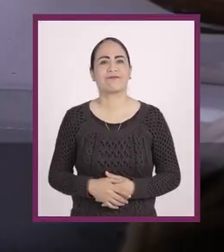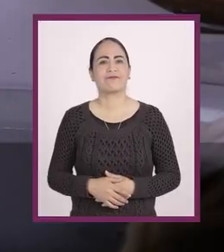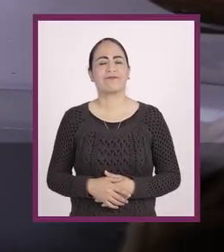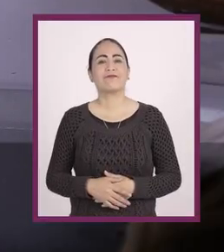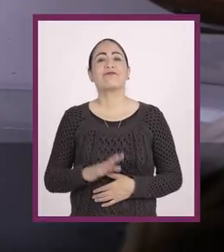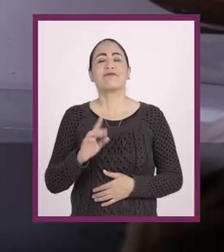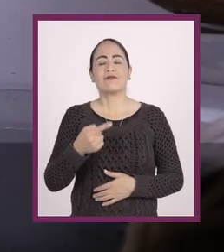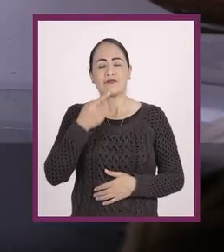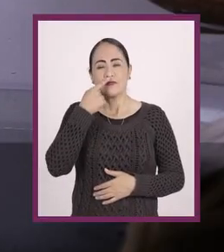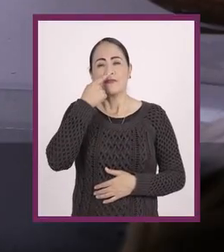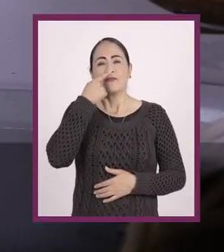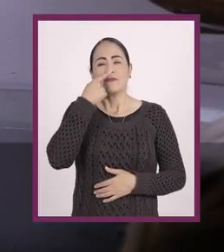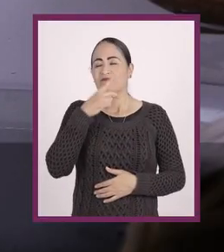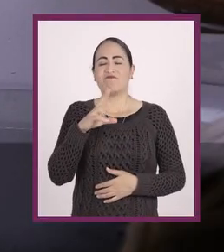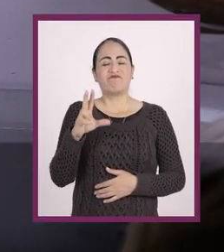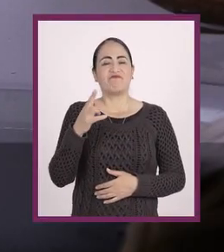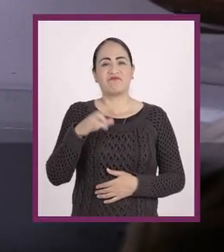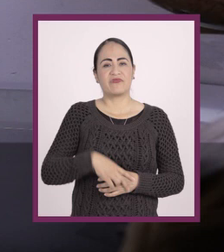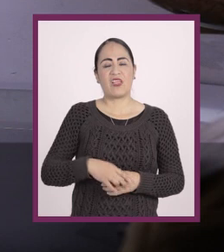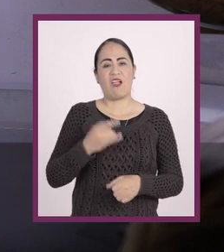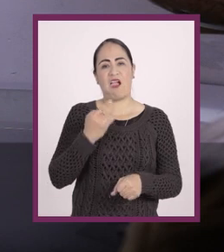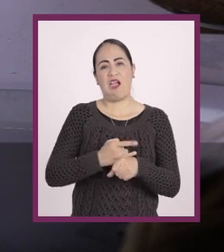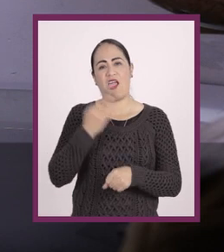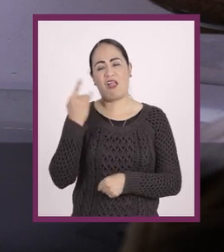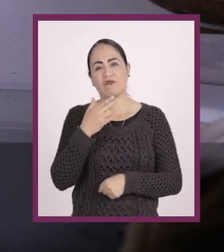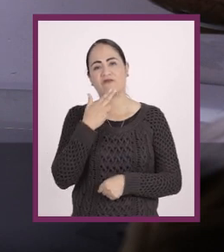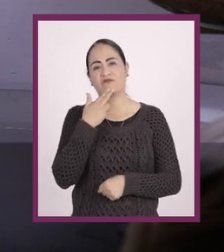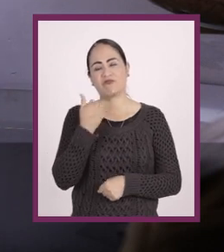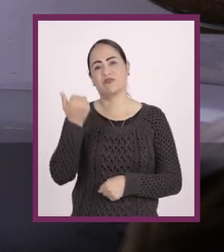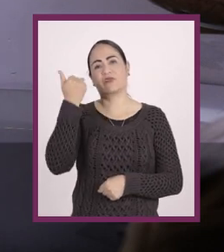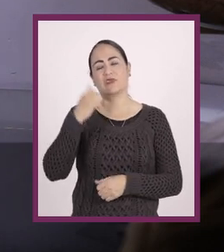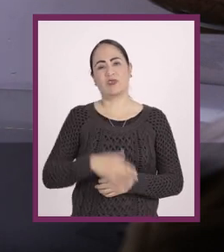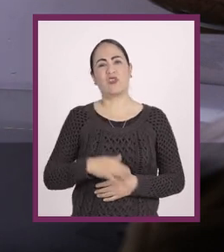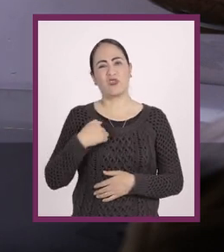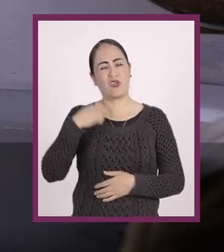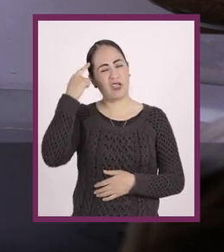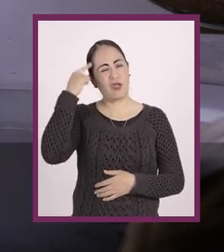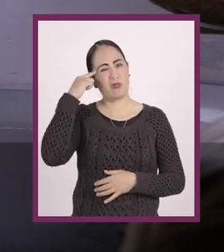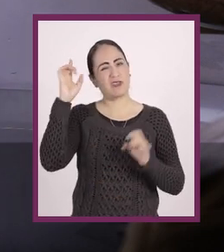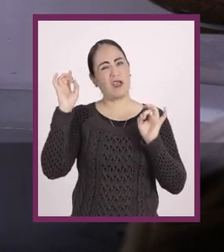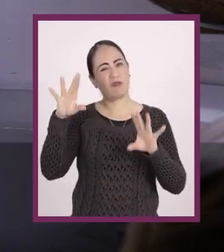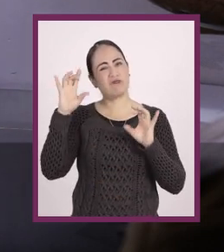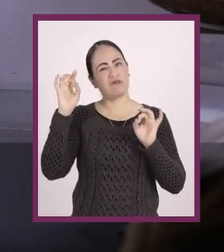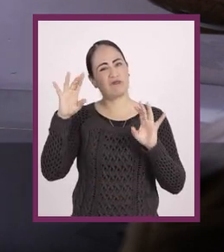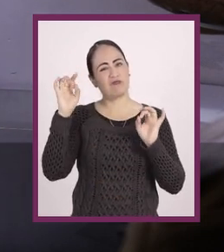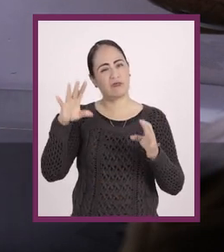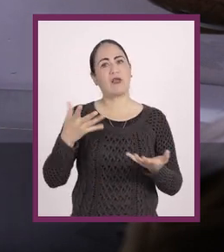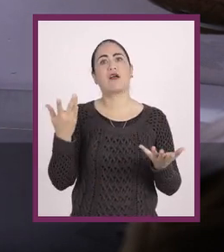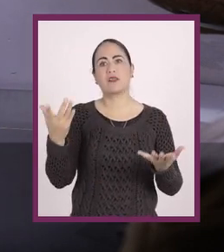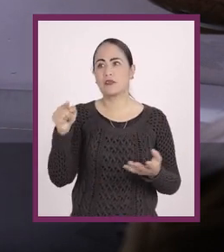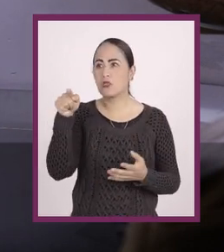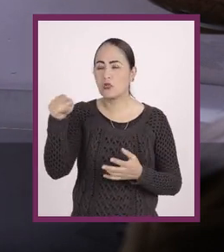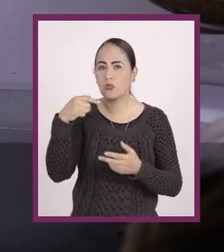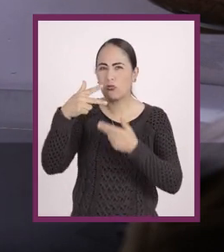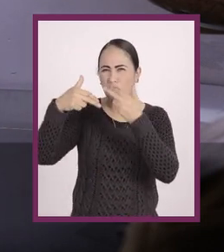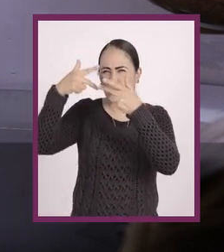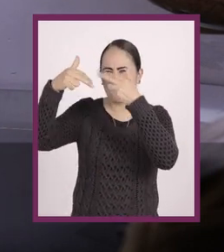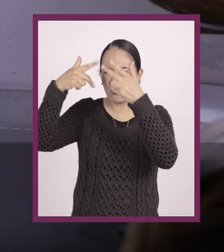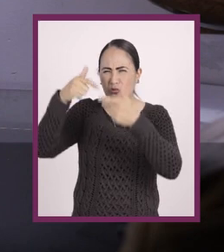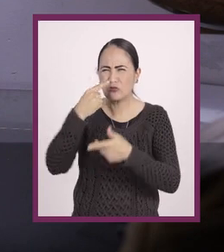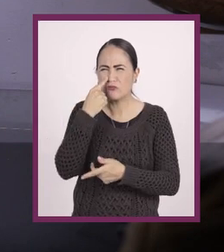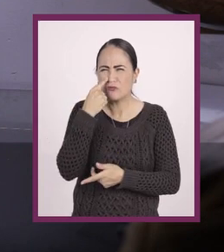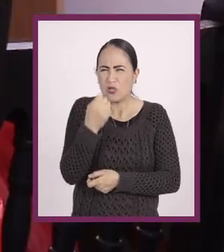te informo que eso de la aromaterapia no me funcionó con dolor de cabeza pues es que ya me imagino tus